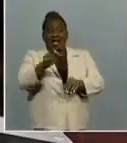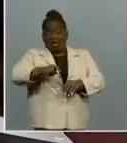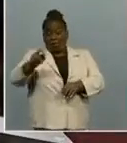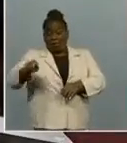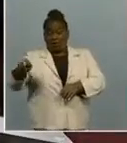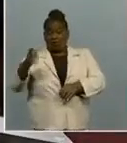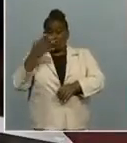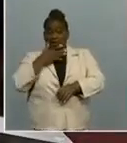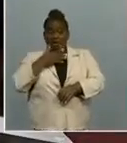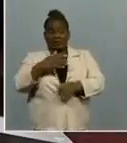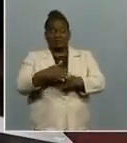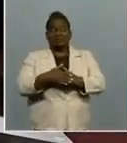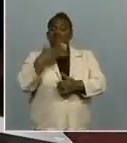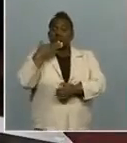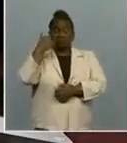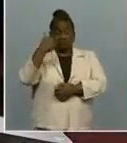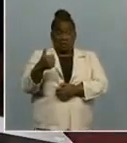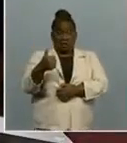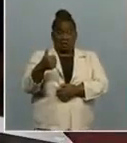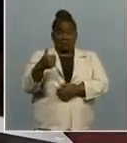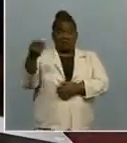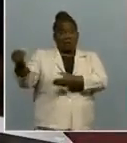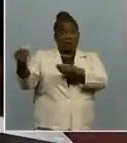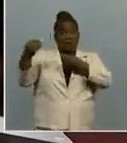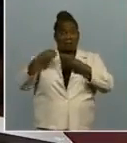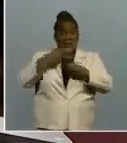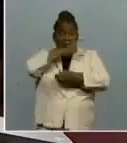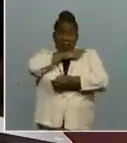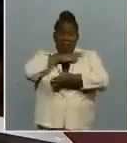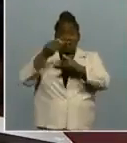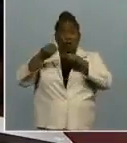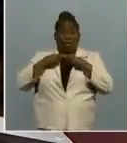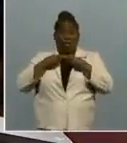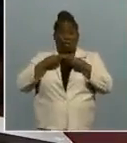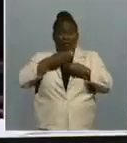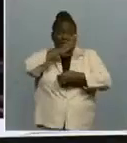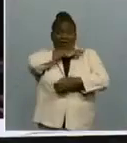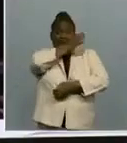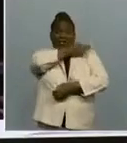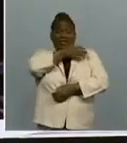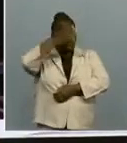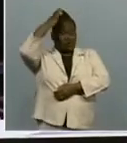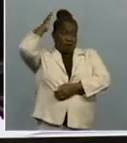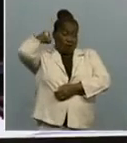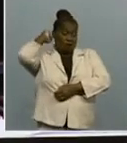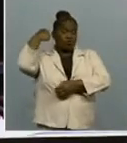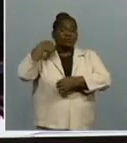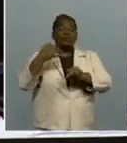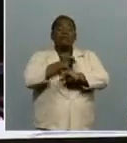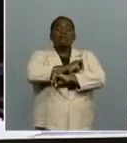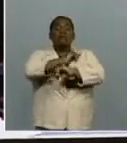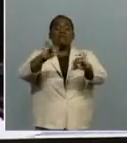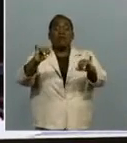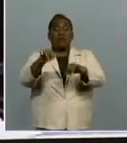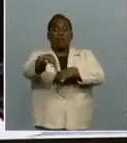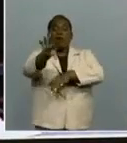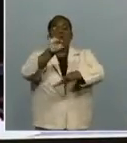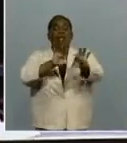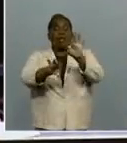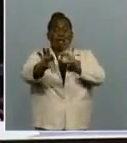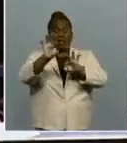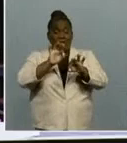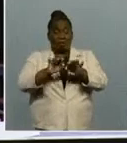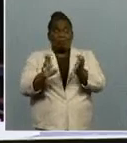y bueno a partir del mandado que nos da el general de ejército raúl castro ruz les informamos que fueron elegidos